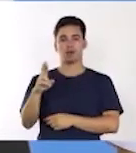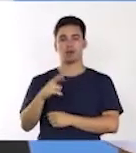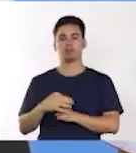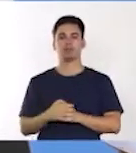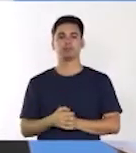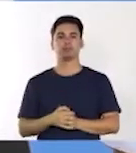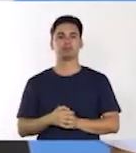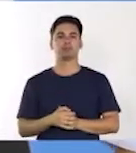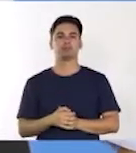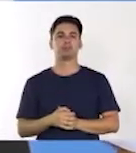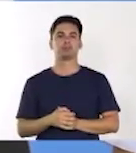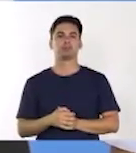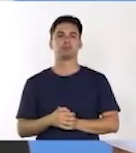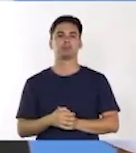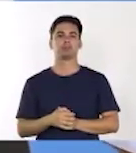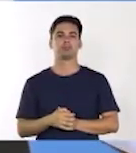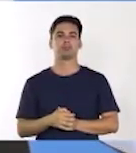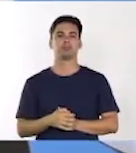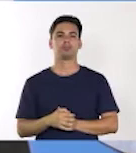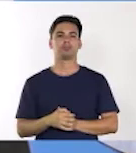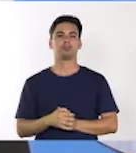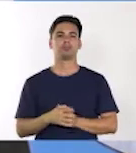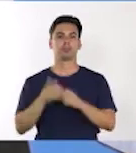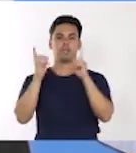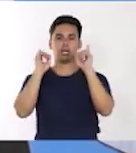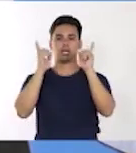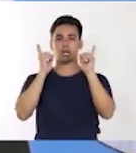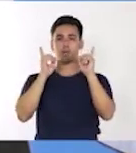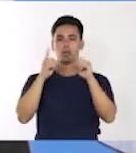de la batalla de ideas, del papel de la juventud cubana